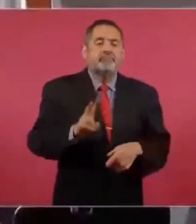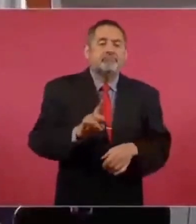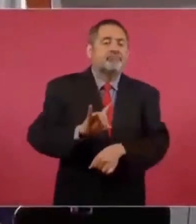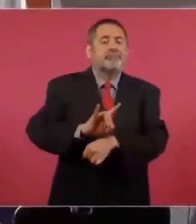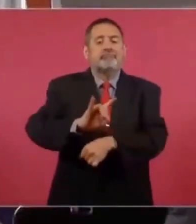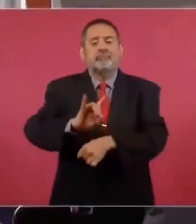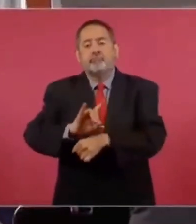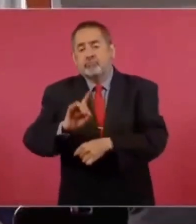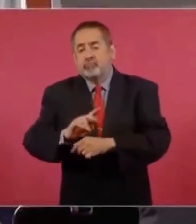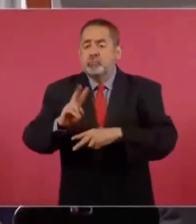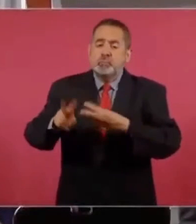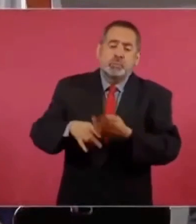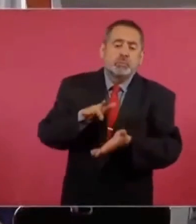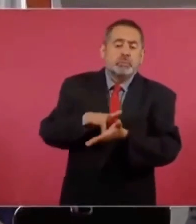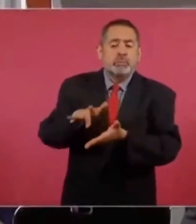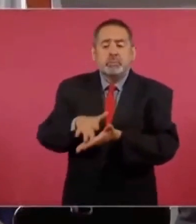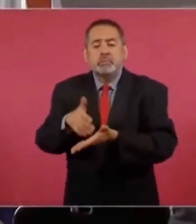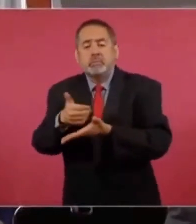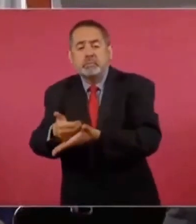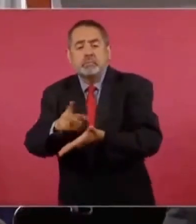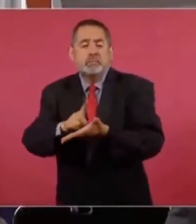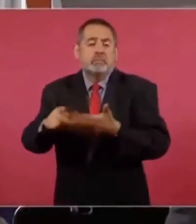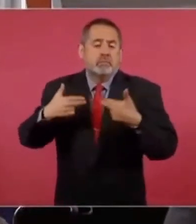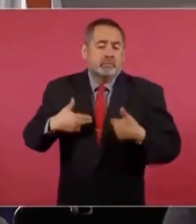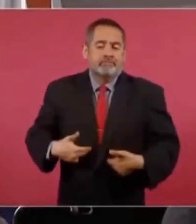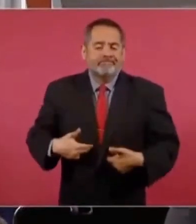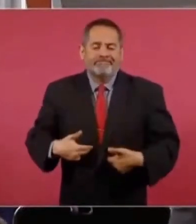simulada, encubierta.